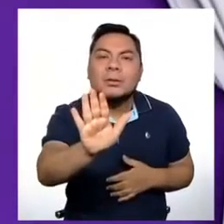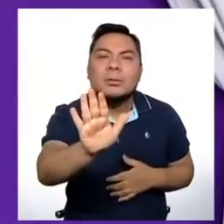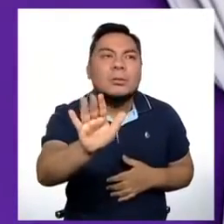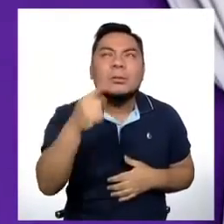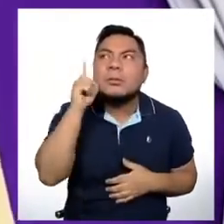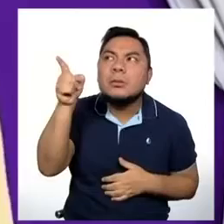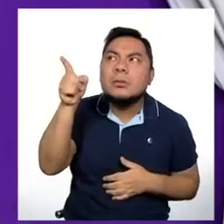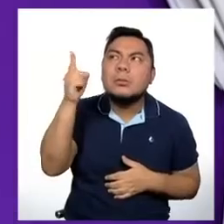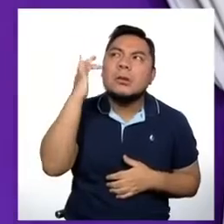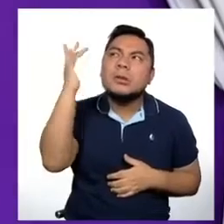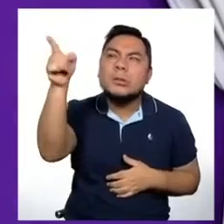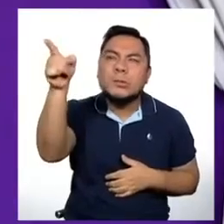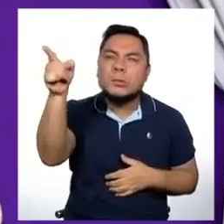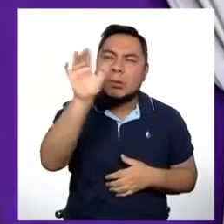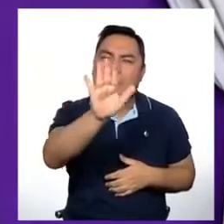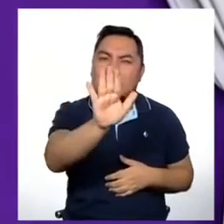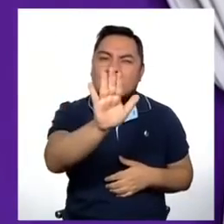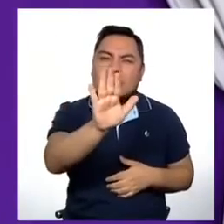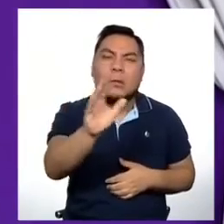detectando un sonido! A ver...